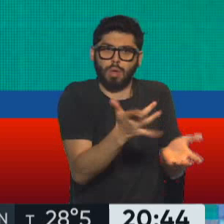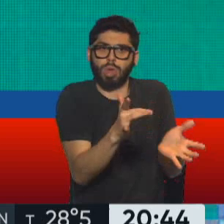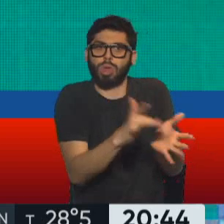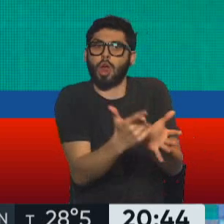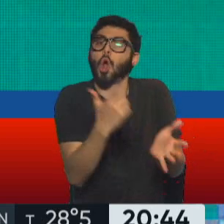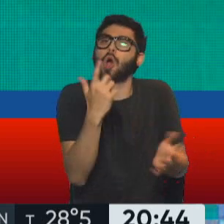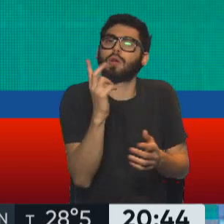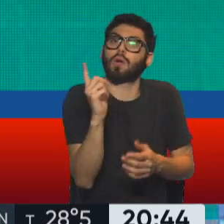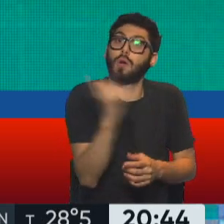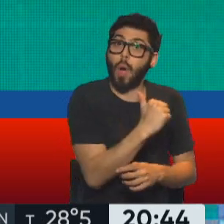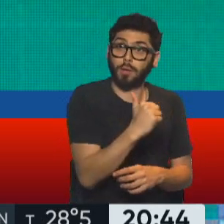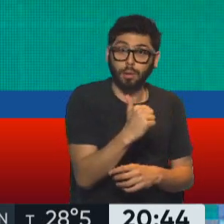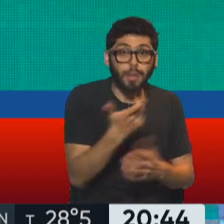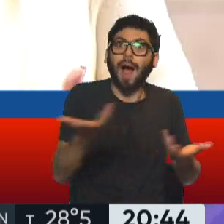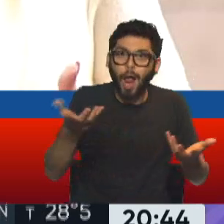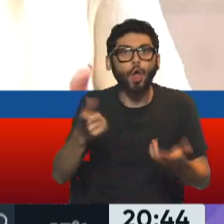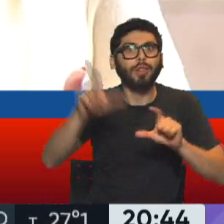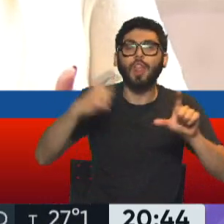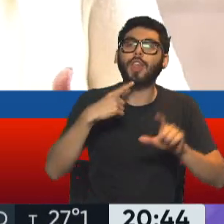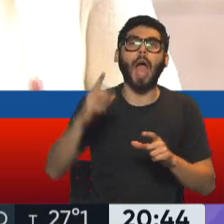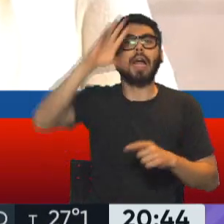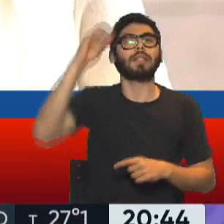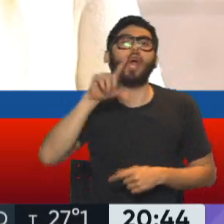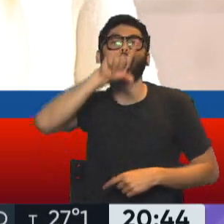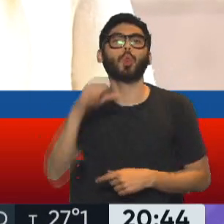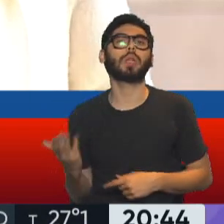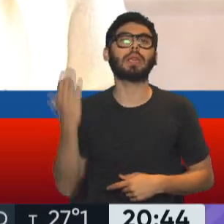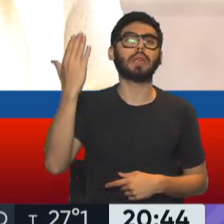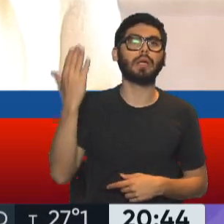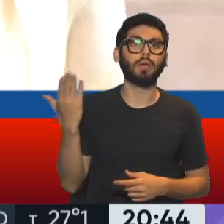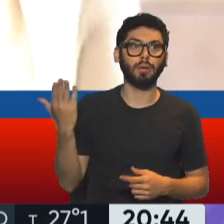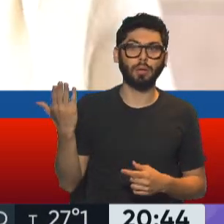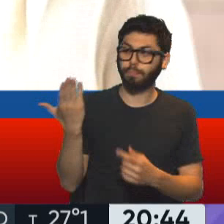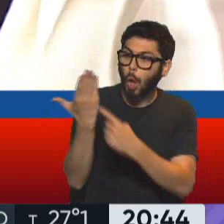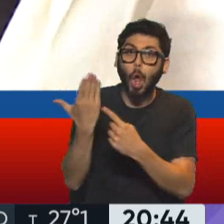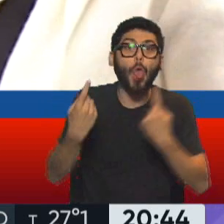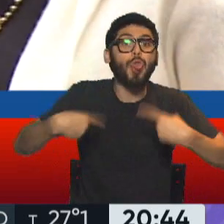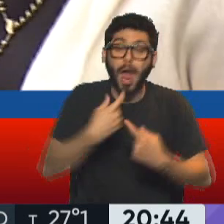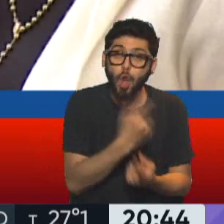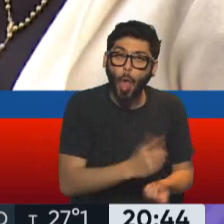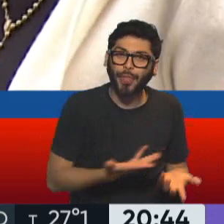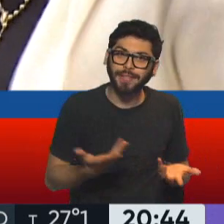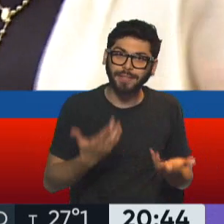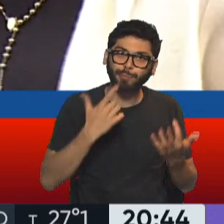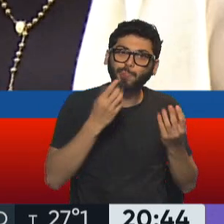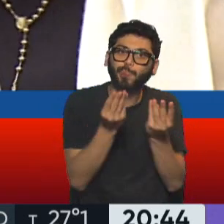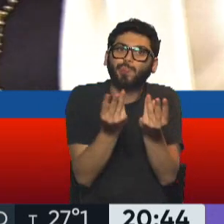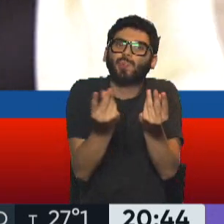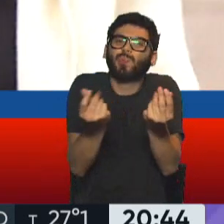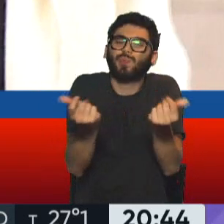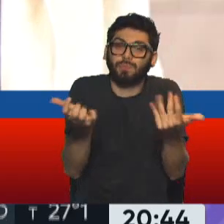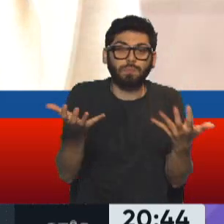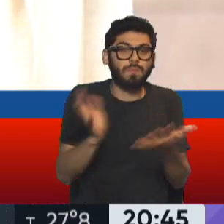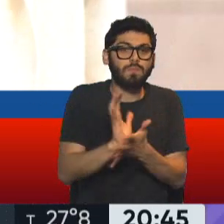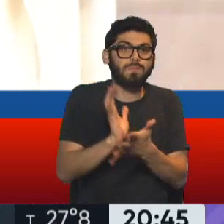tuiteó Cristina. Claro. No importa de qué. Se pierde inclusive dentro de esta manera de informar